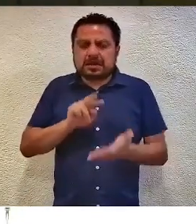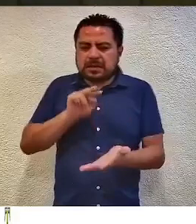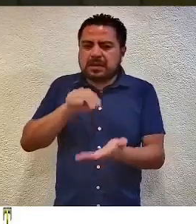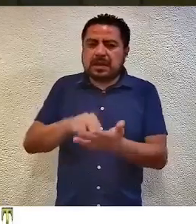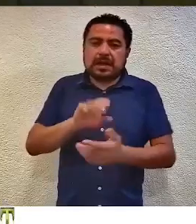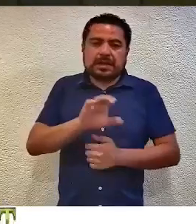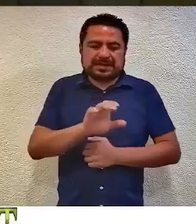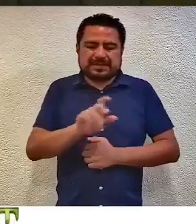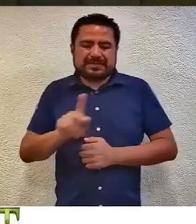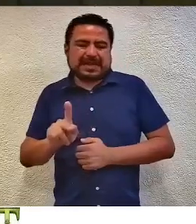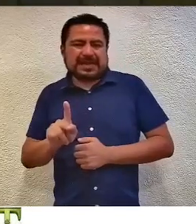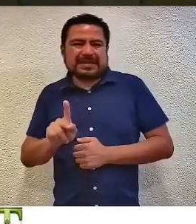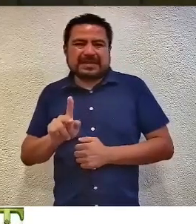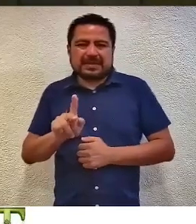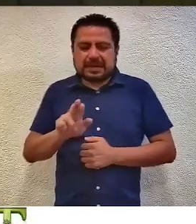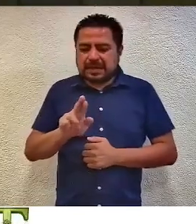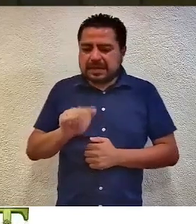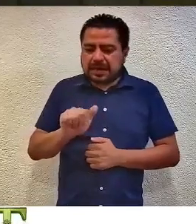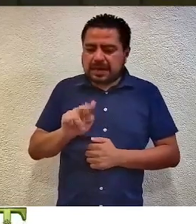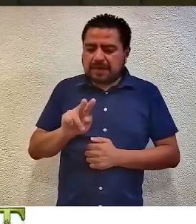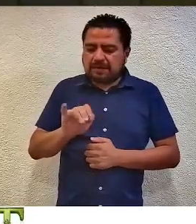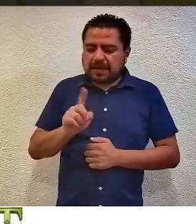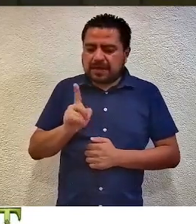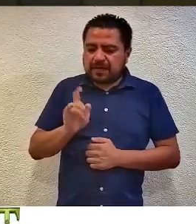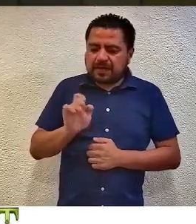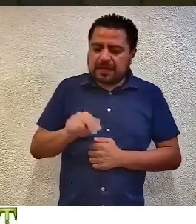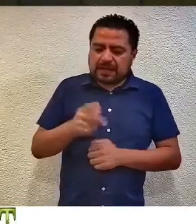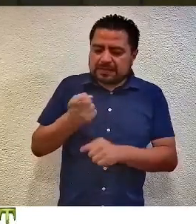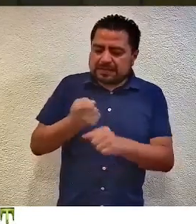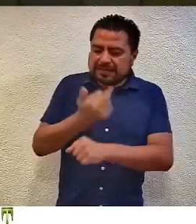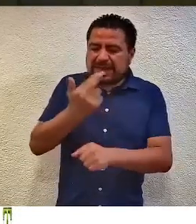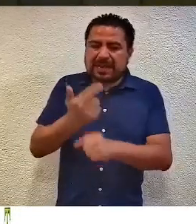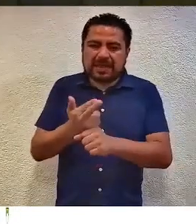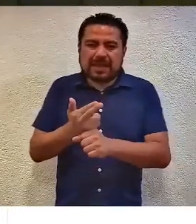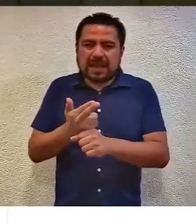contador Rabadán, secretario